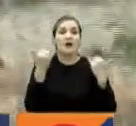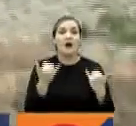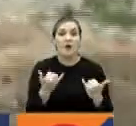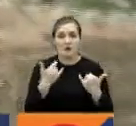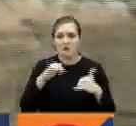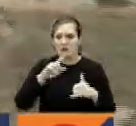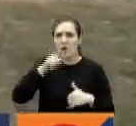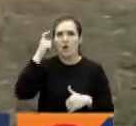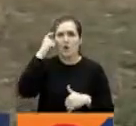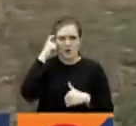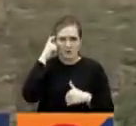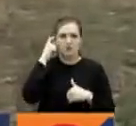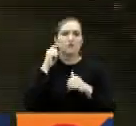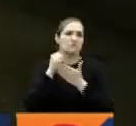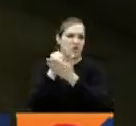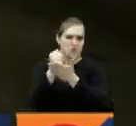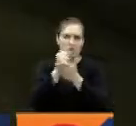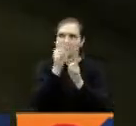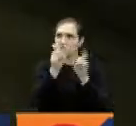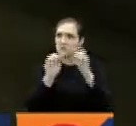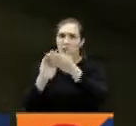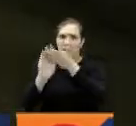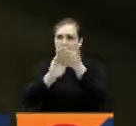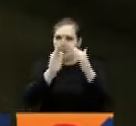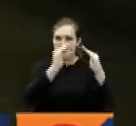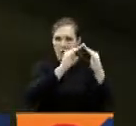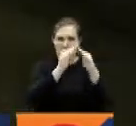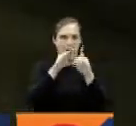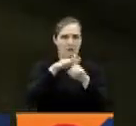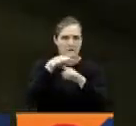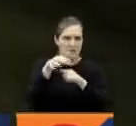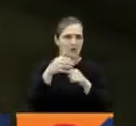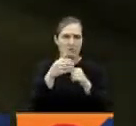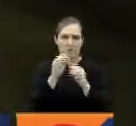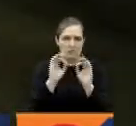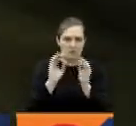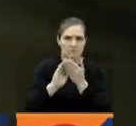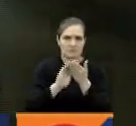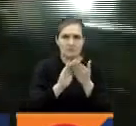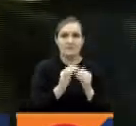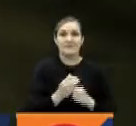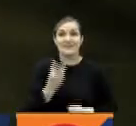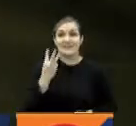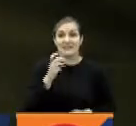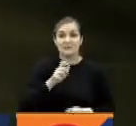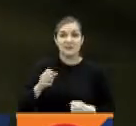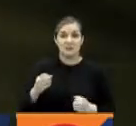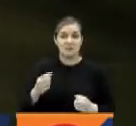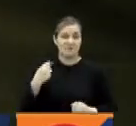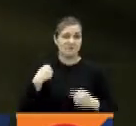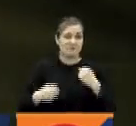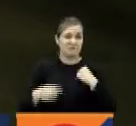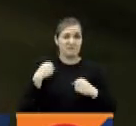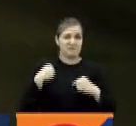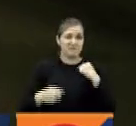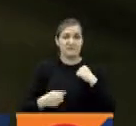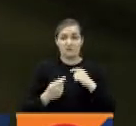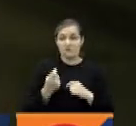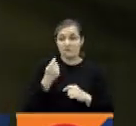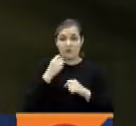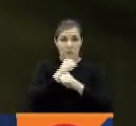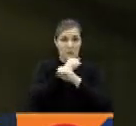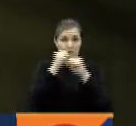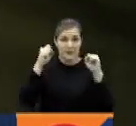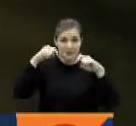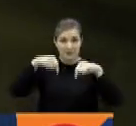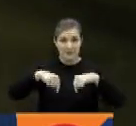ayudas económicas a los afectados. Las 3 personas que resultaron heridas en este hecho que se registró en la mañana de hoy, aquí muy cerca